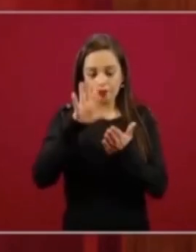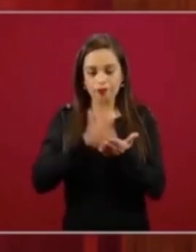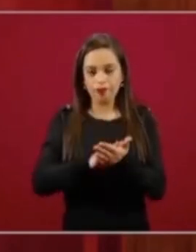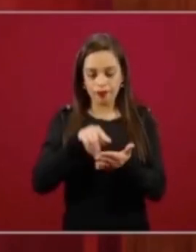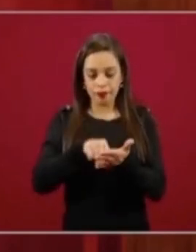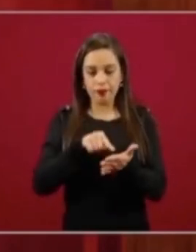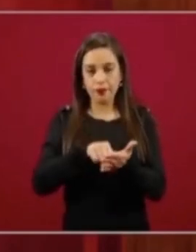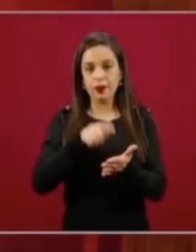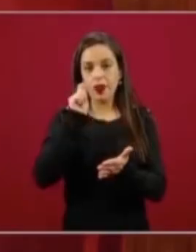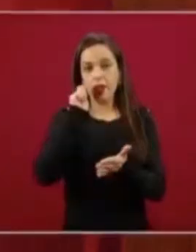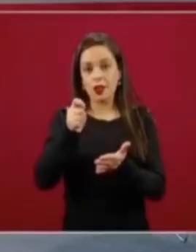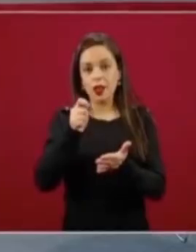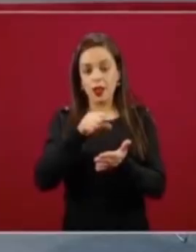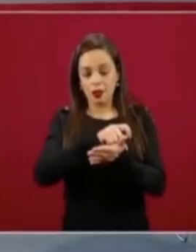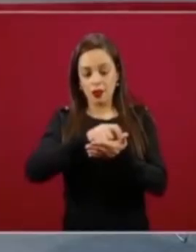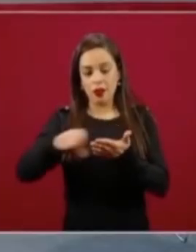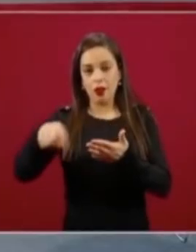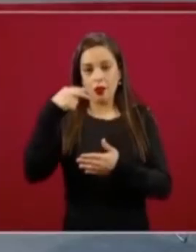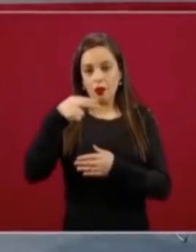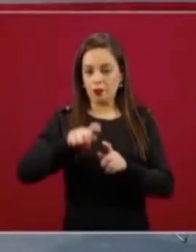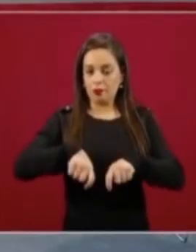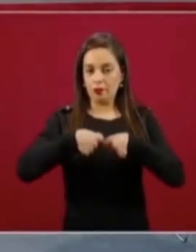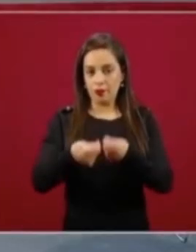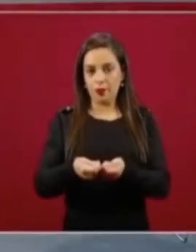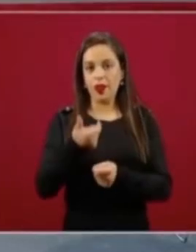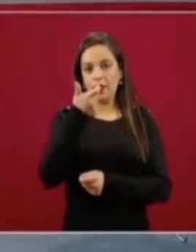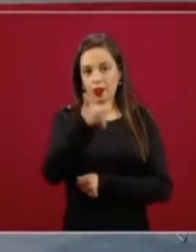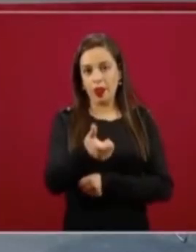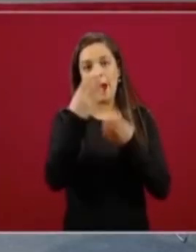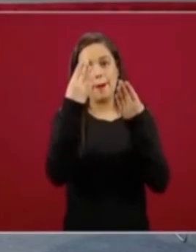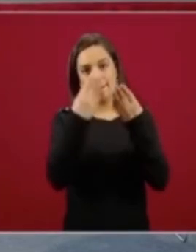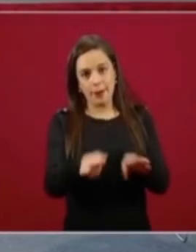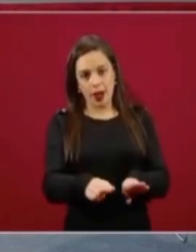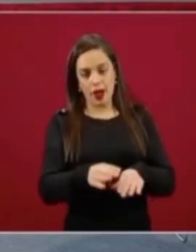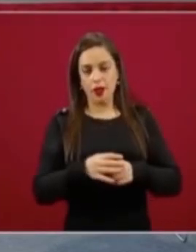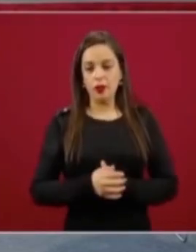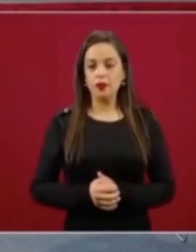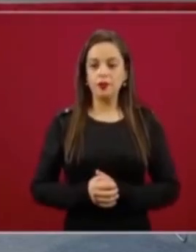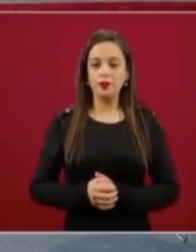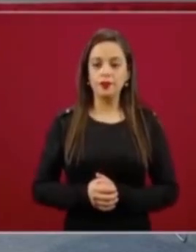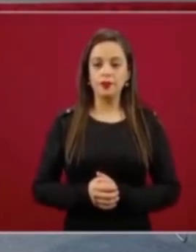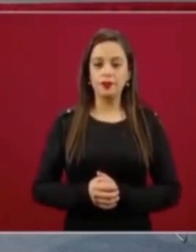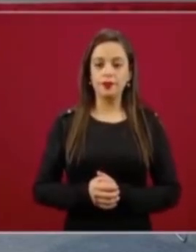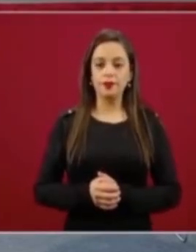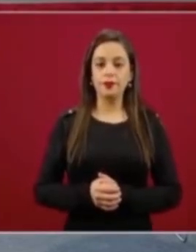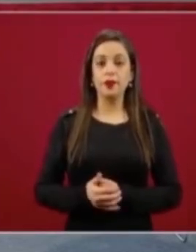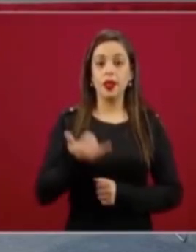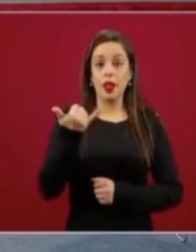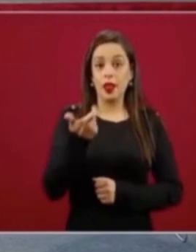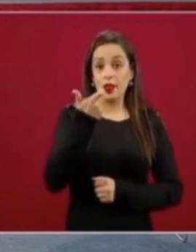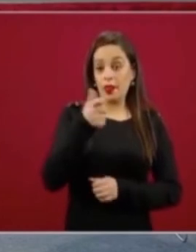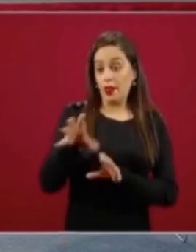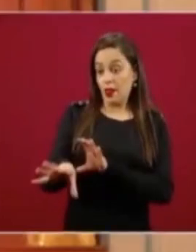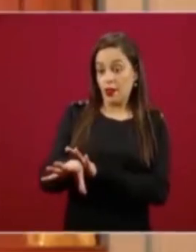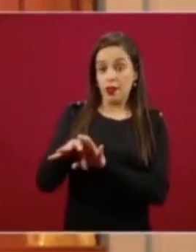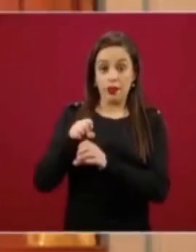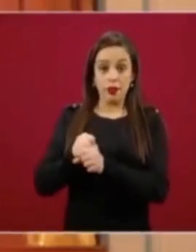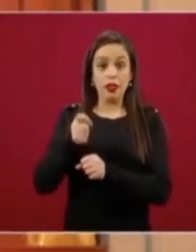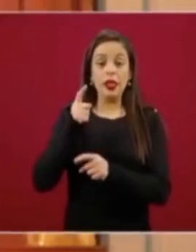recibe el apoyo vía bancaria. Y quien lo recibió directamente en efectivo, pues ahí sí